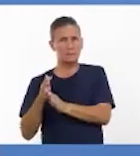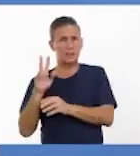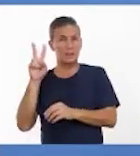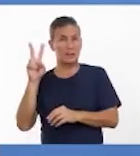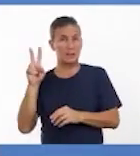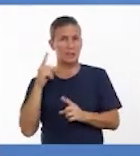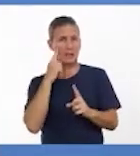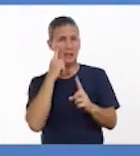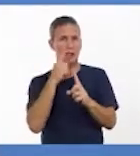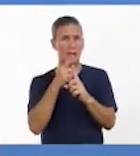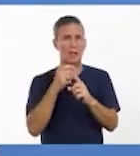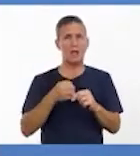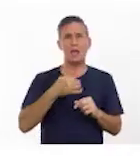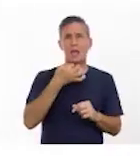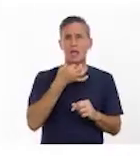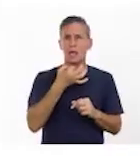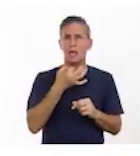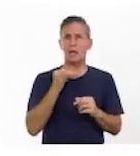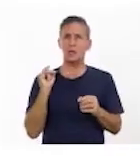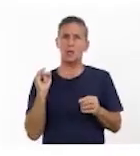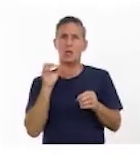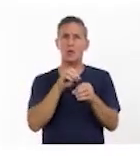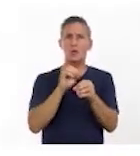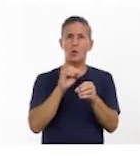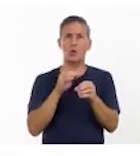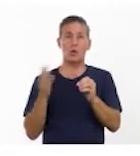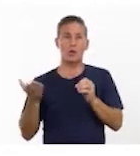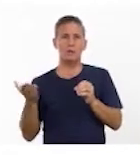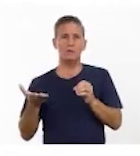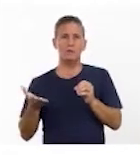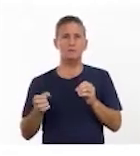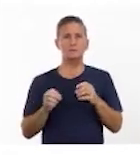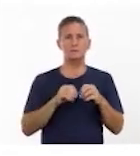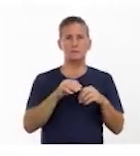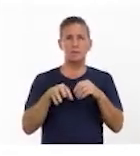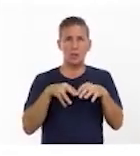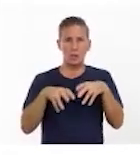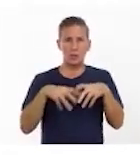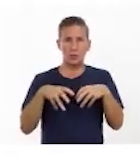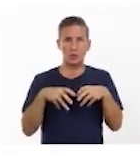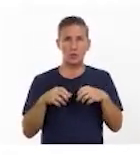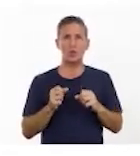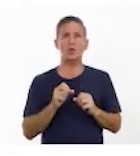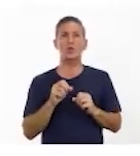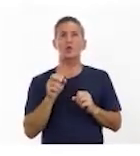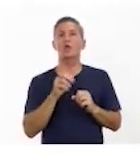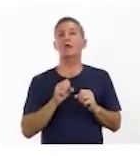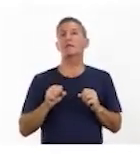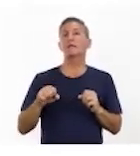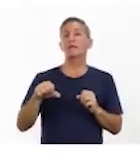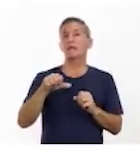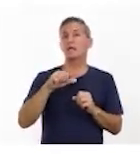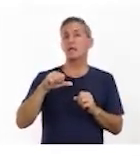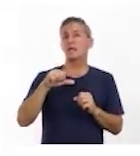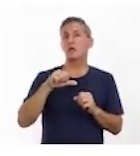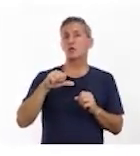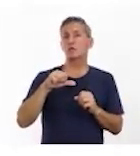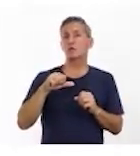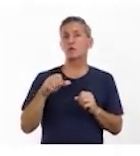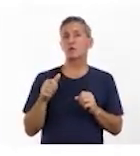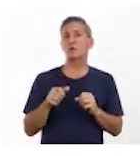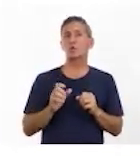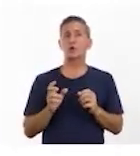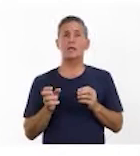al segundo objetivo. Explicar cómo influyen en la velocidad de disolución de los sólidos en los